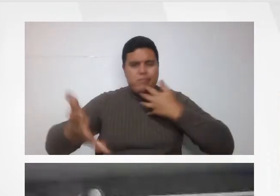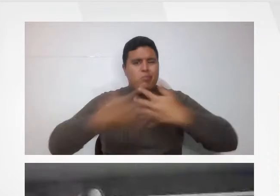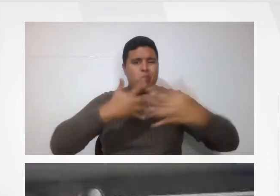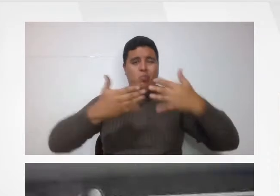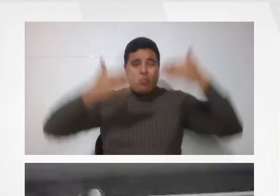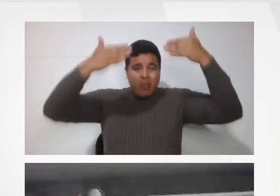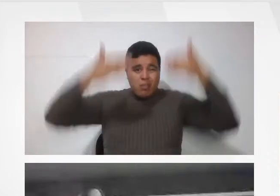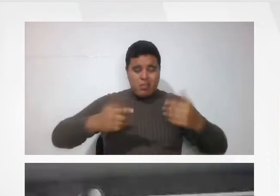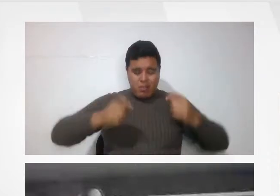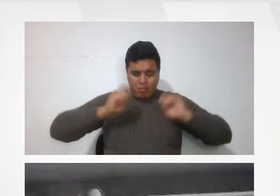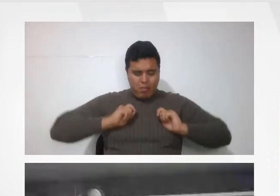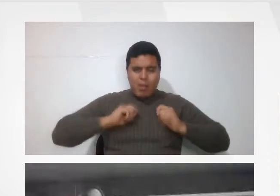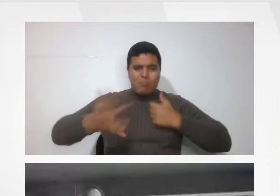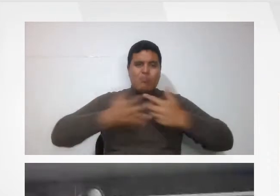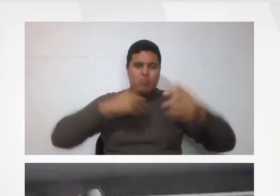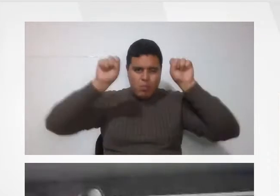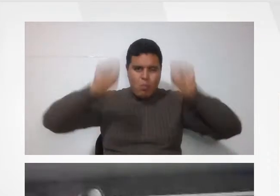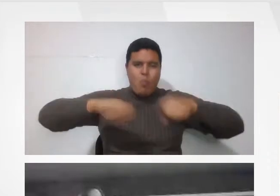Eso sería lo que yo diría.